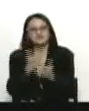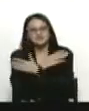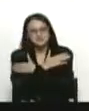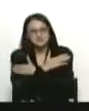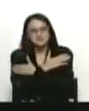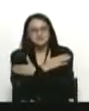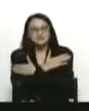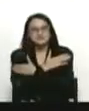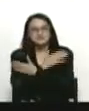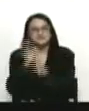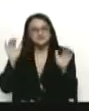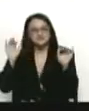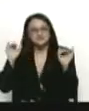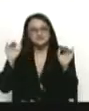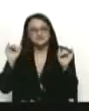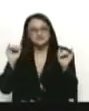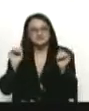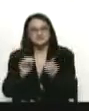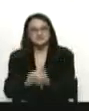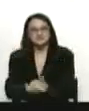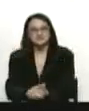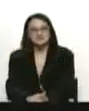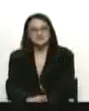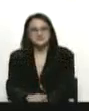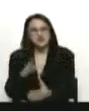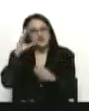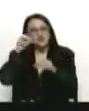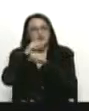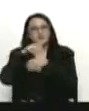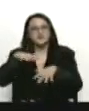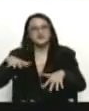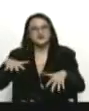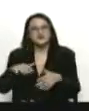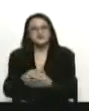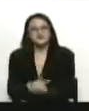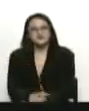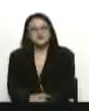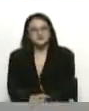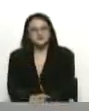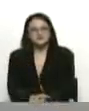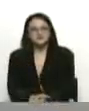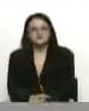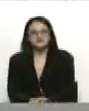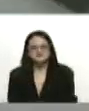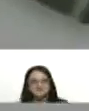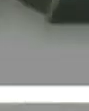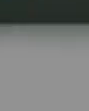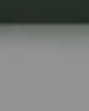abrazo, presidente. Chao, hasta luego. Chao. Que Dios los bendiga. Chao, chao.